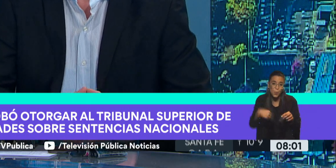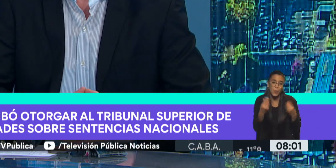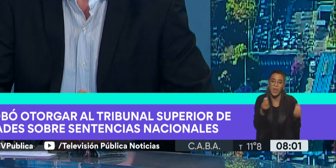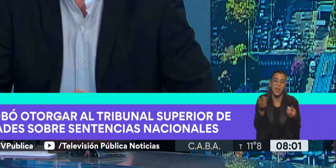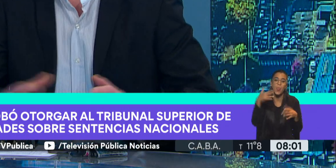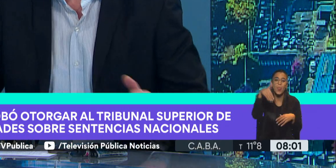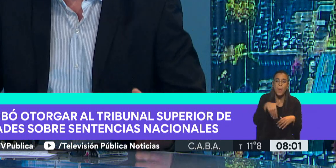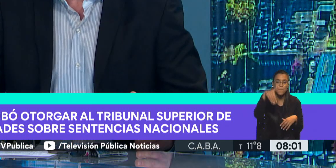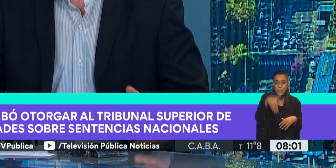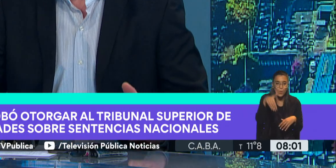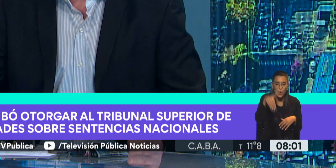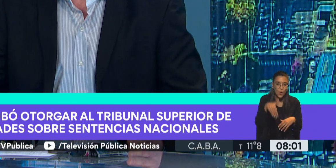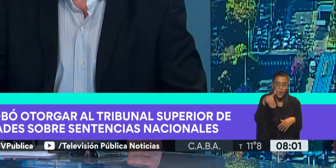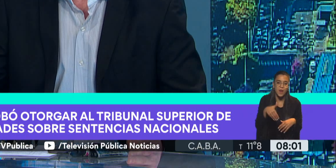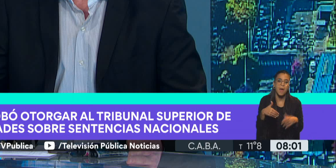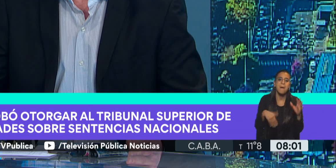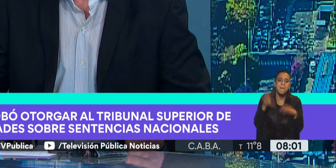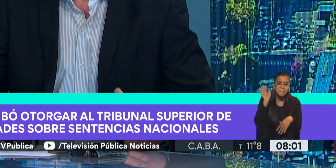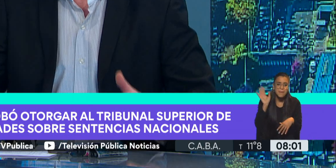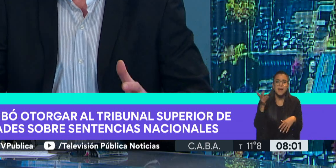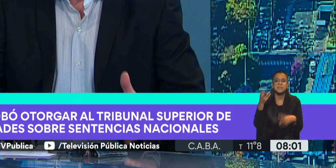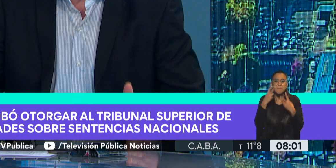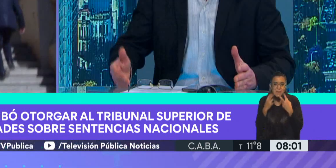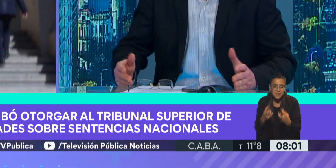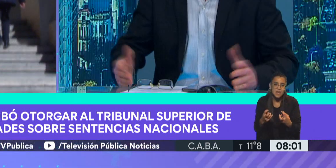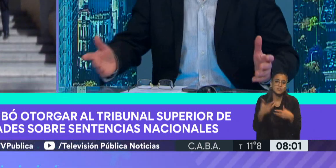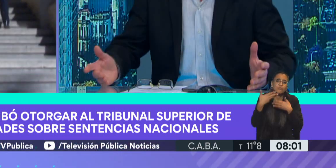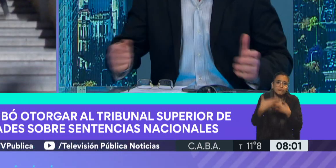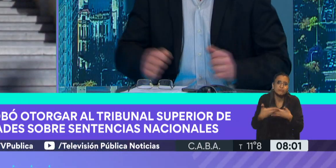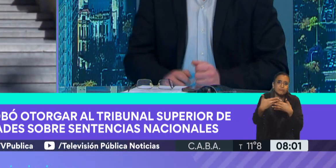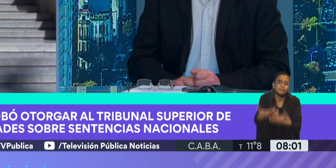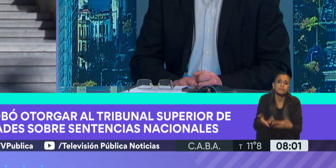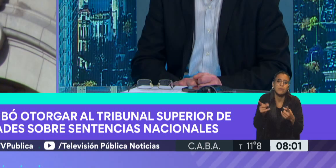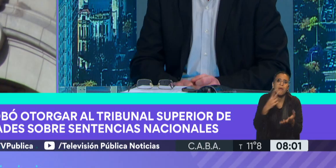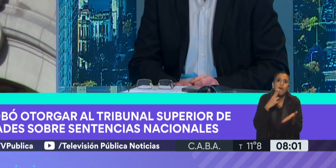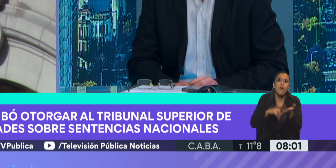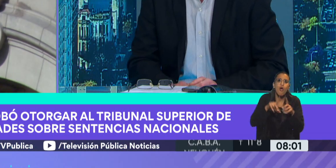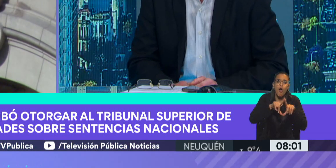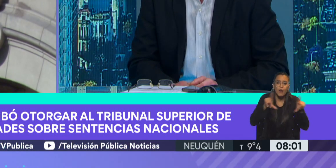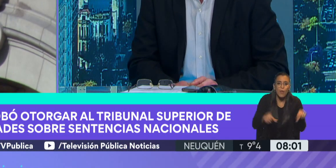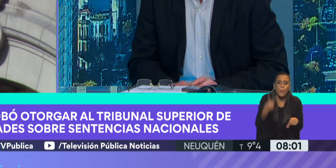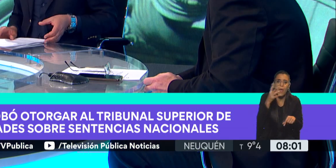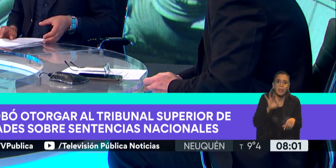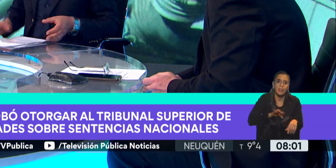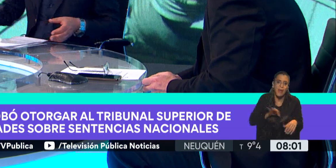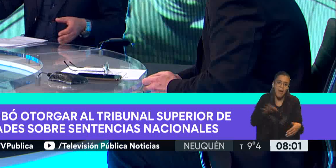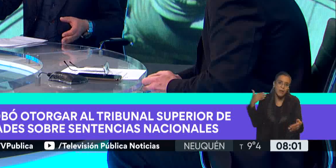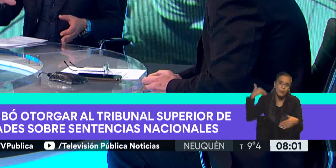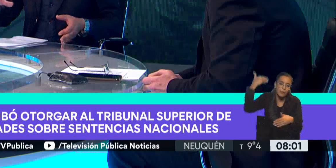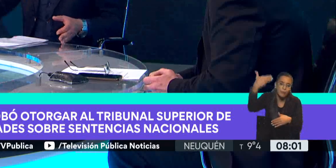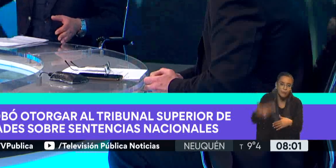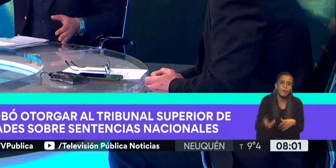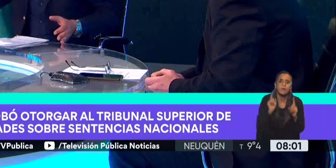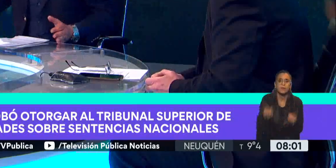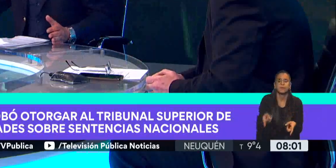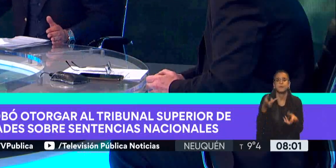una demora más en las causas que se prolongan, como en el caso del Correo, durante 20 años. Bueno, ya dejó claro que también afecta al fuero